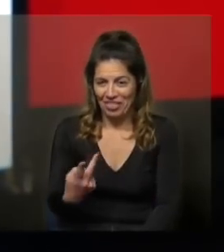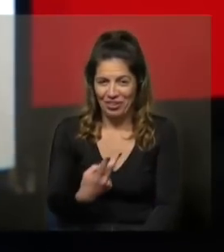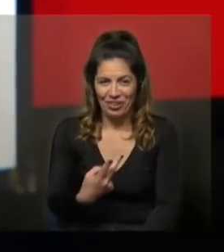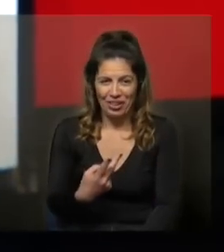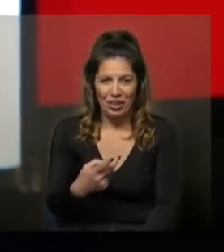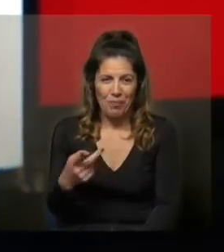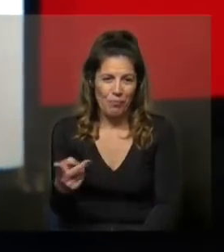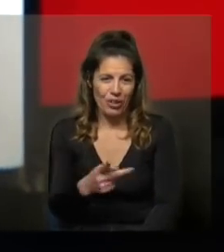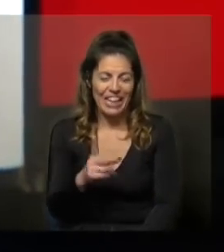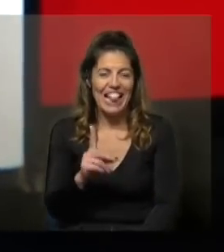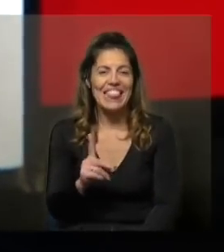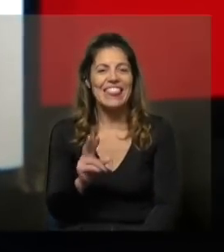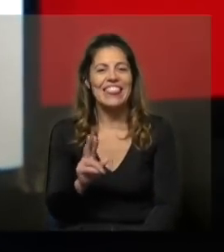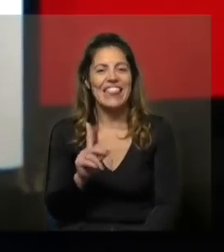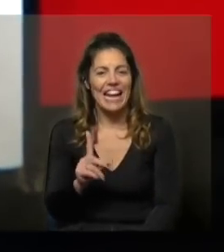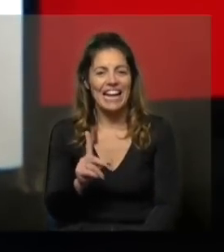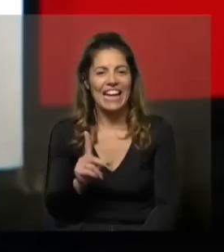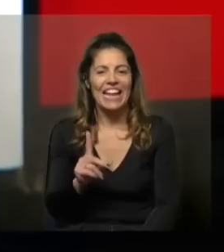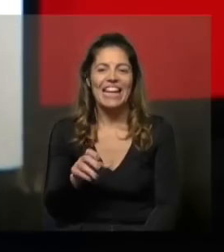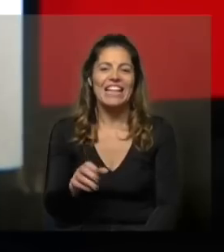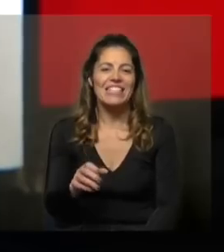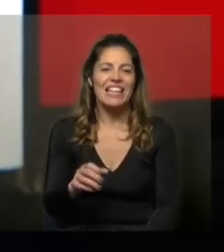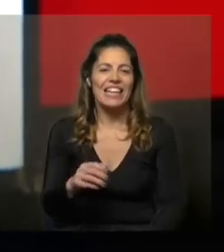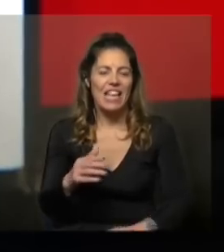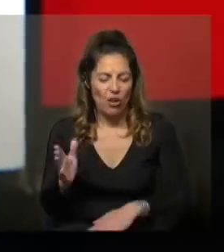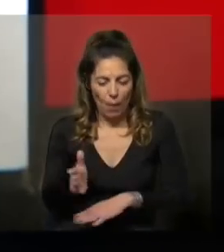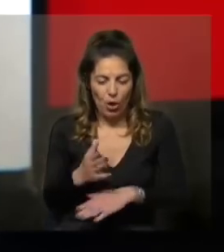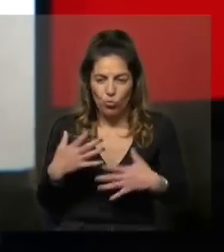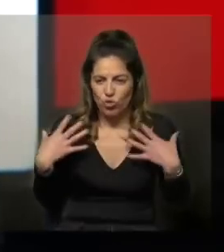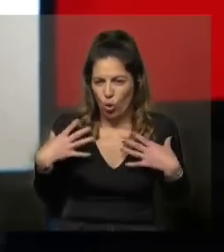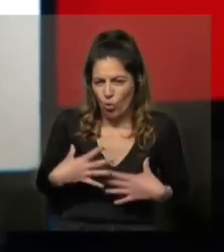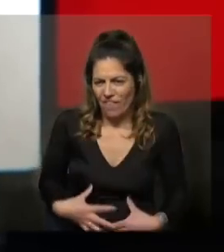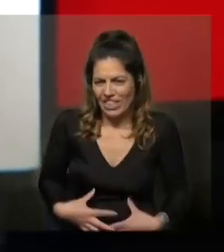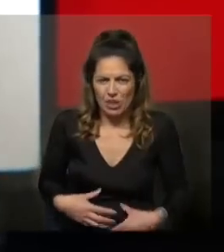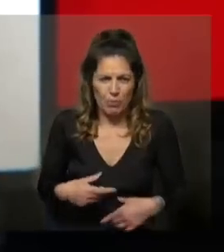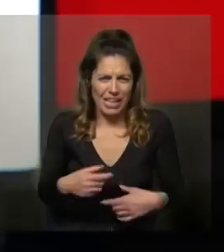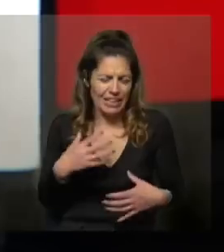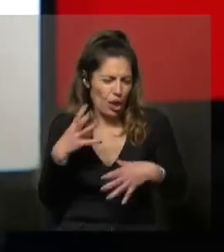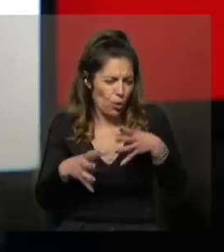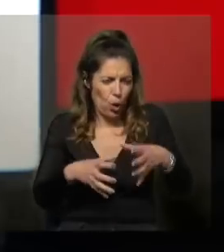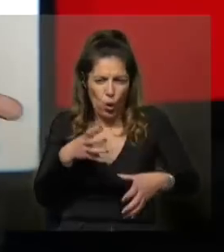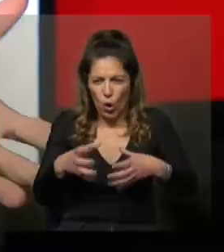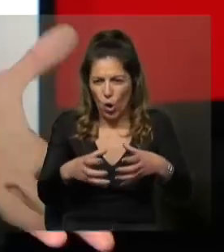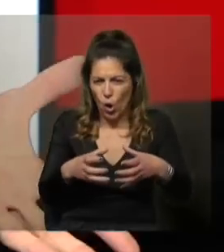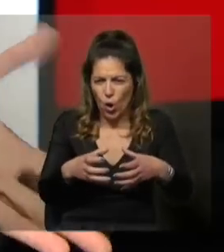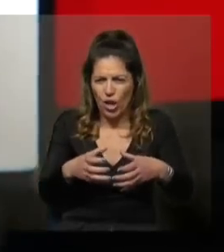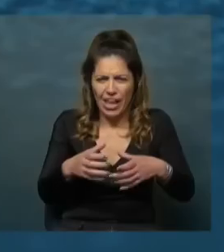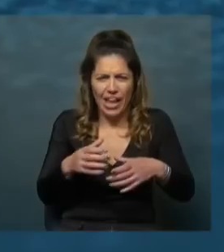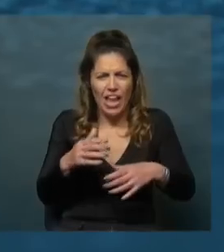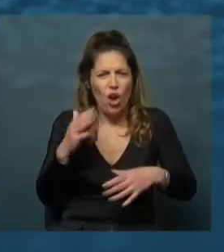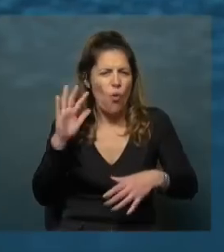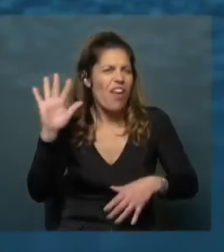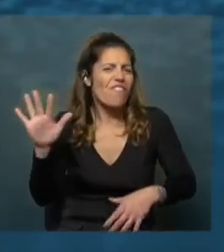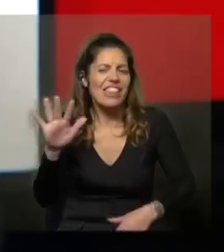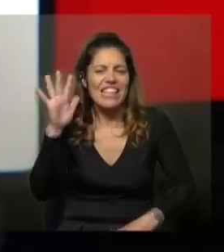el drag Queen tiene ese cuidado de la pronunciación y de los colores y de la Fantasía y